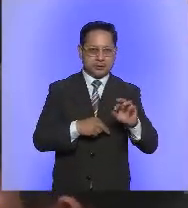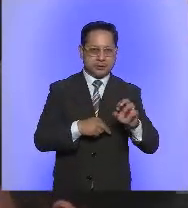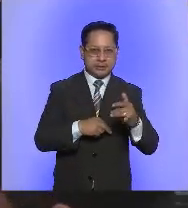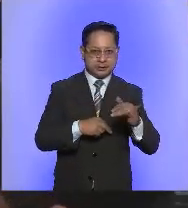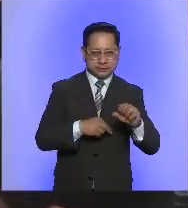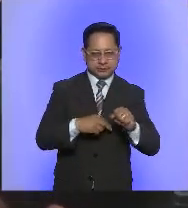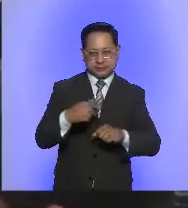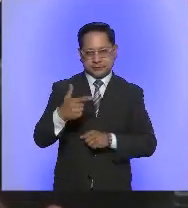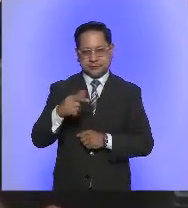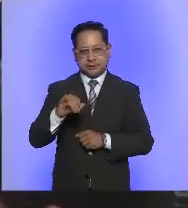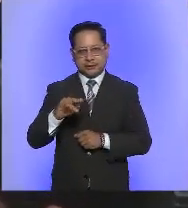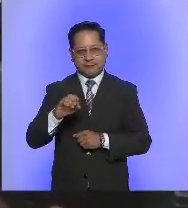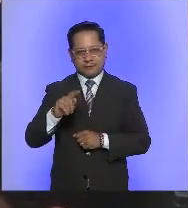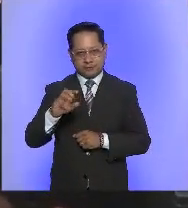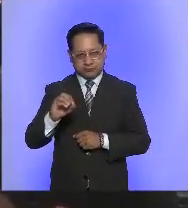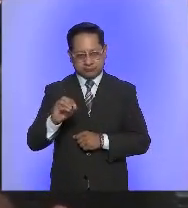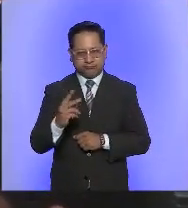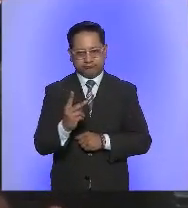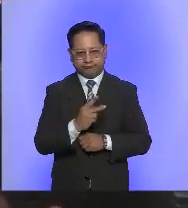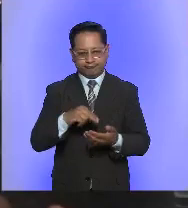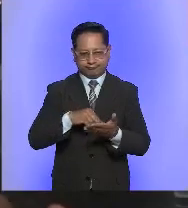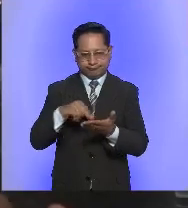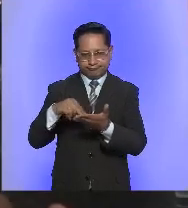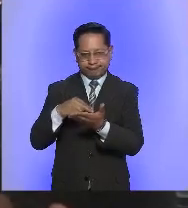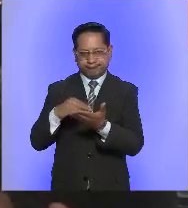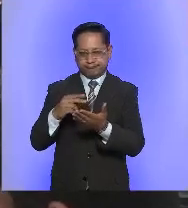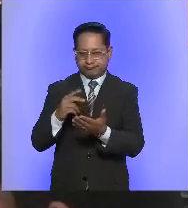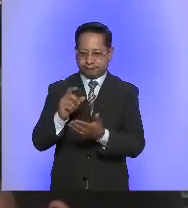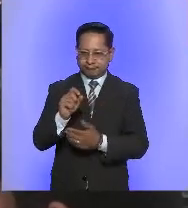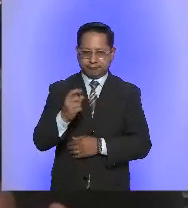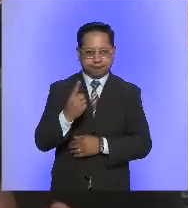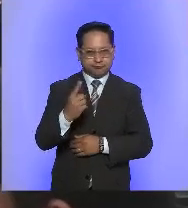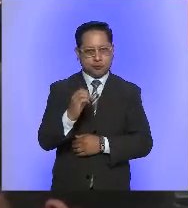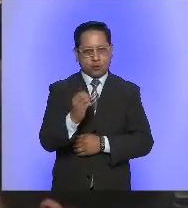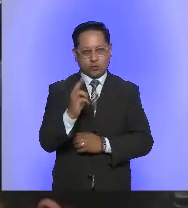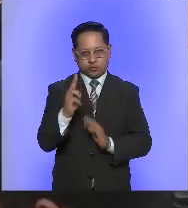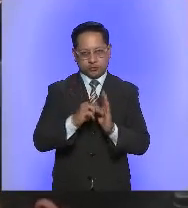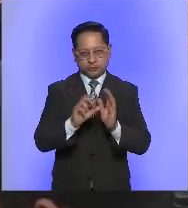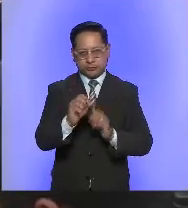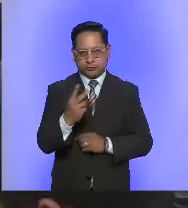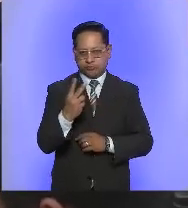Hoyos Colofón, 21 de octubre de 2022, Monterrey, Nuevo León.